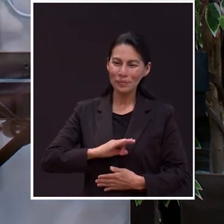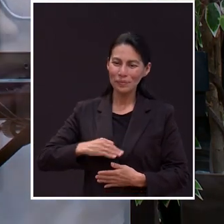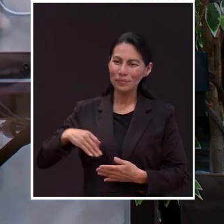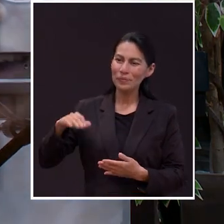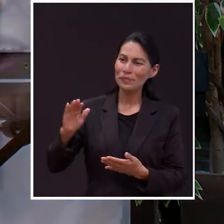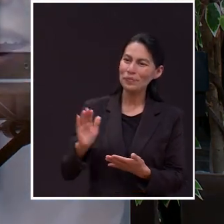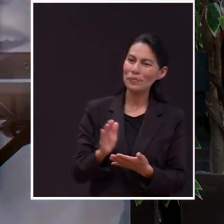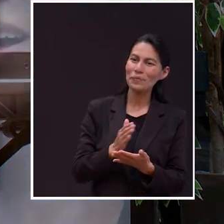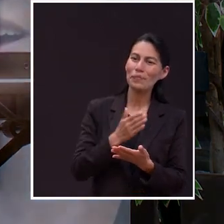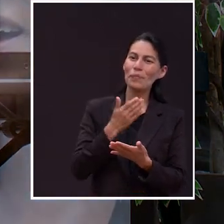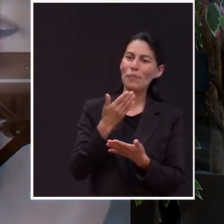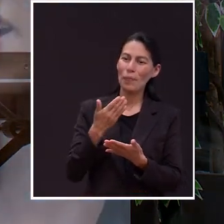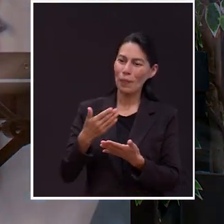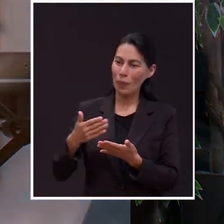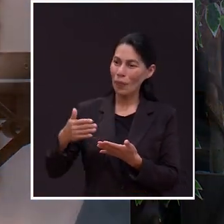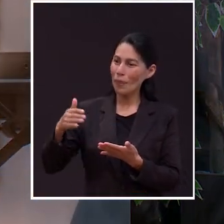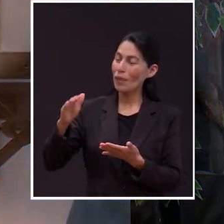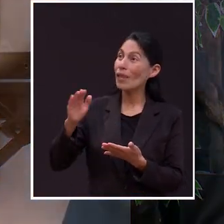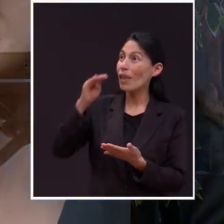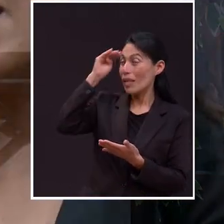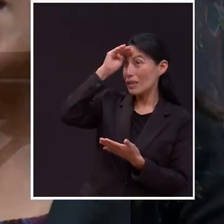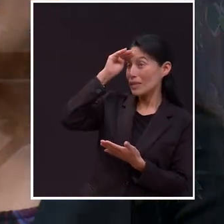su guerrera.